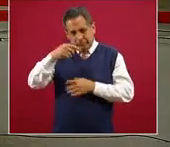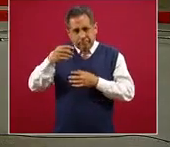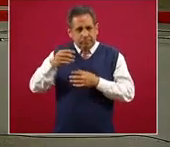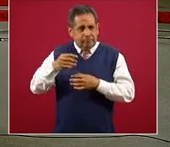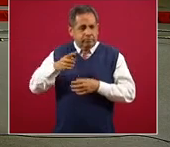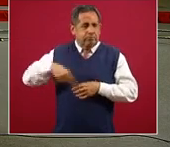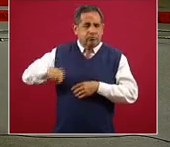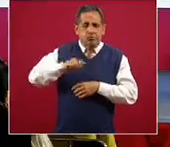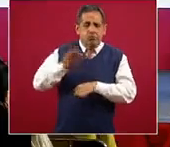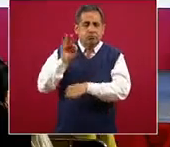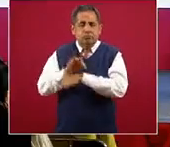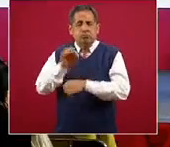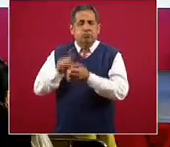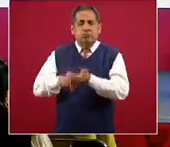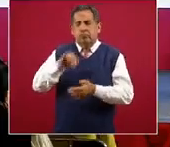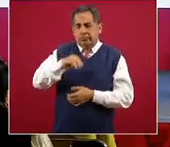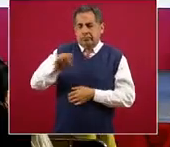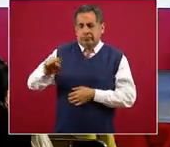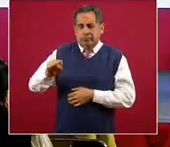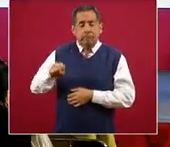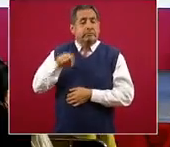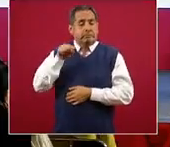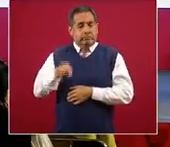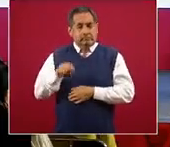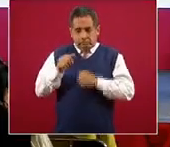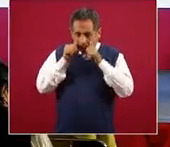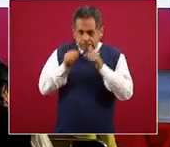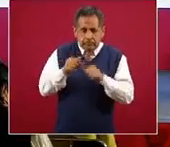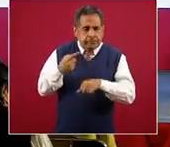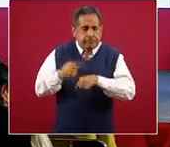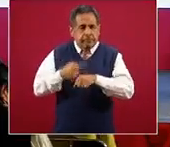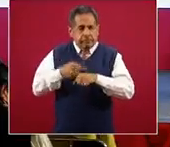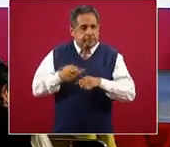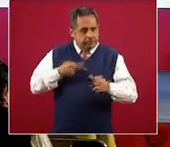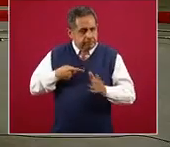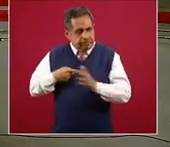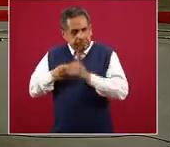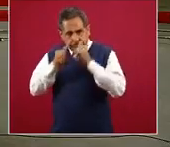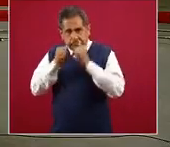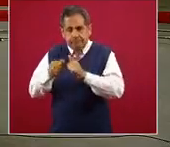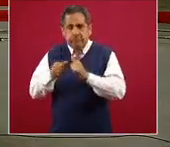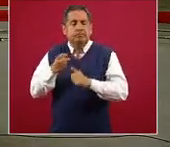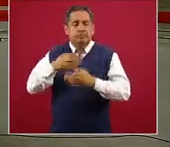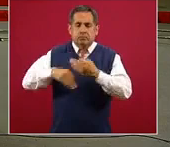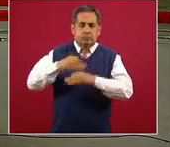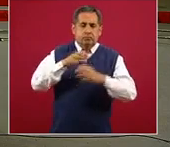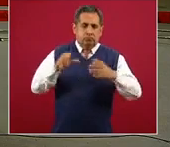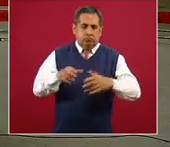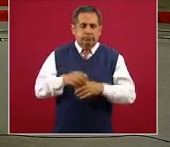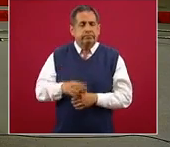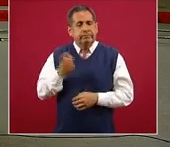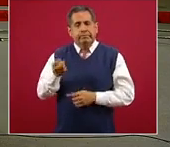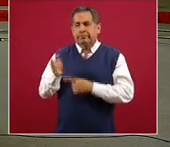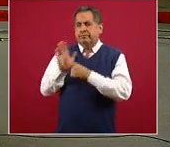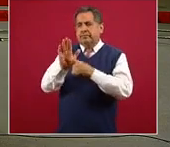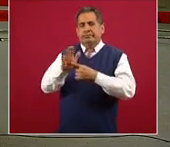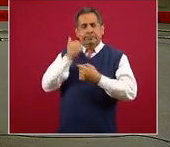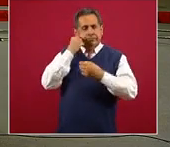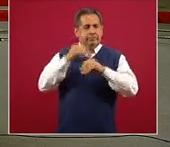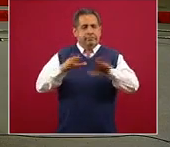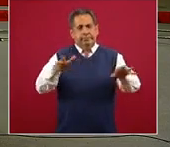de los Trabajadores IMSS y en donde damos el seguimiento a todos nuestros trabajadores. Estas son las cifras que deseamos